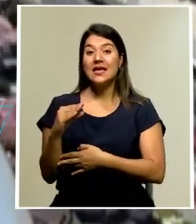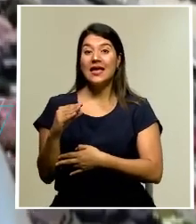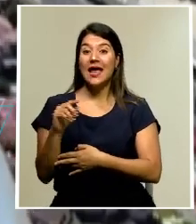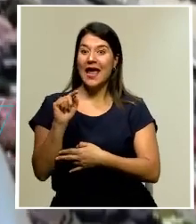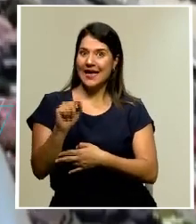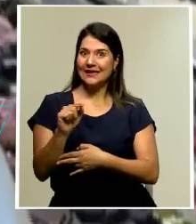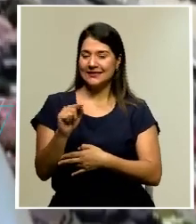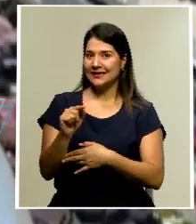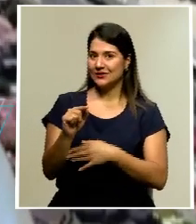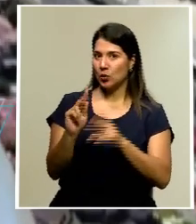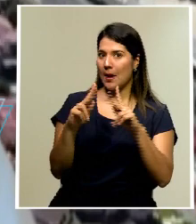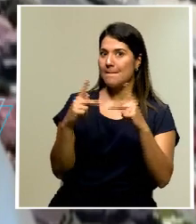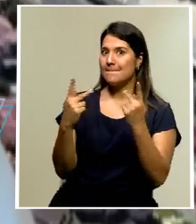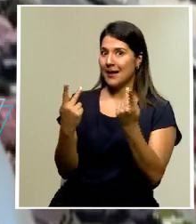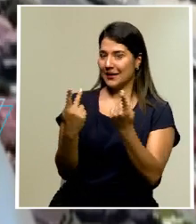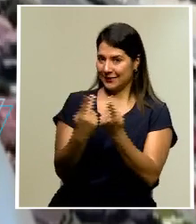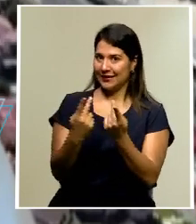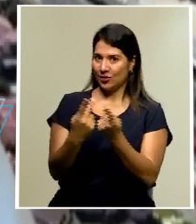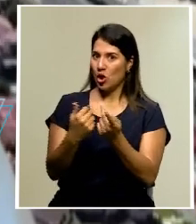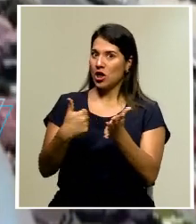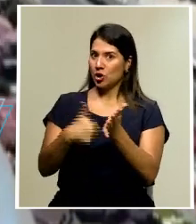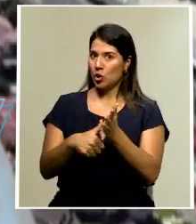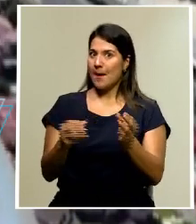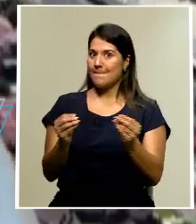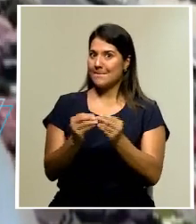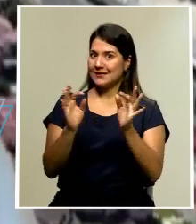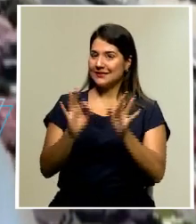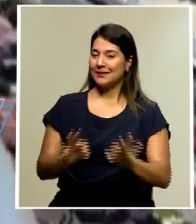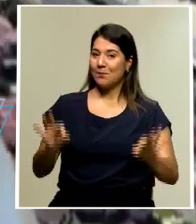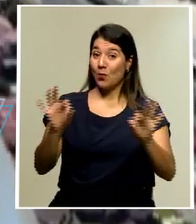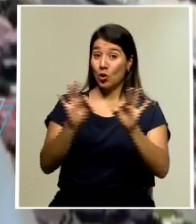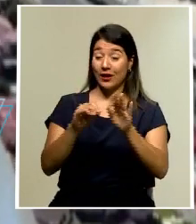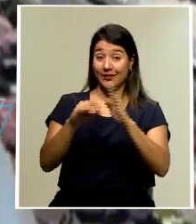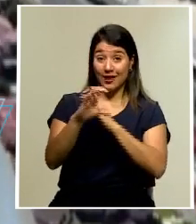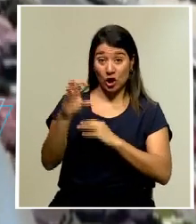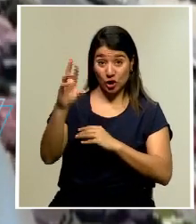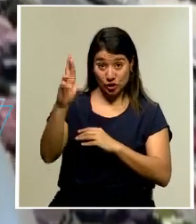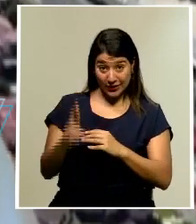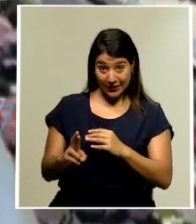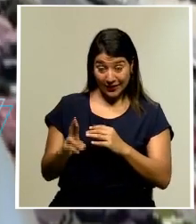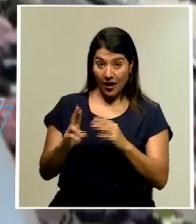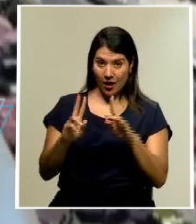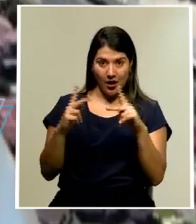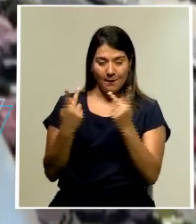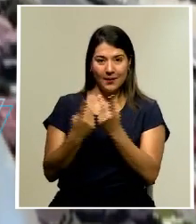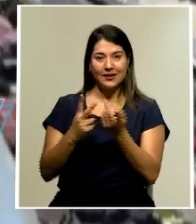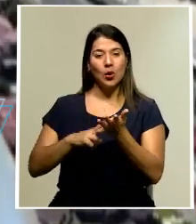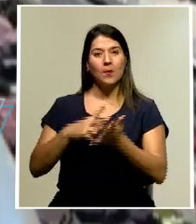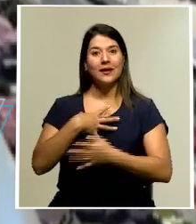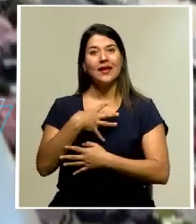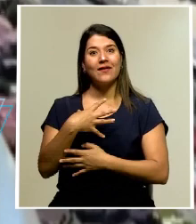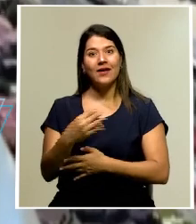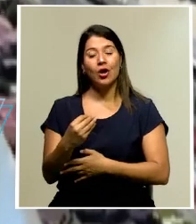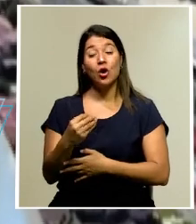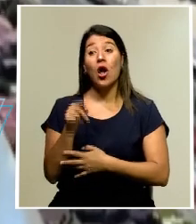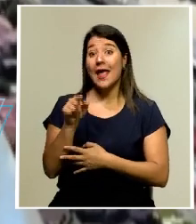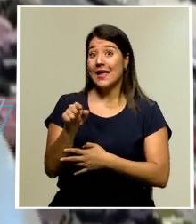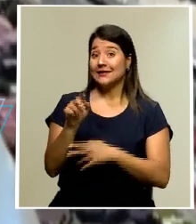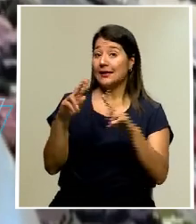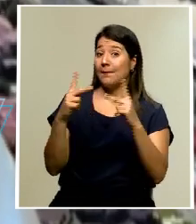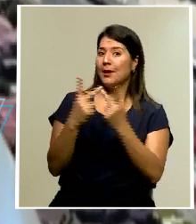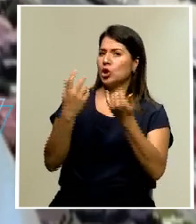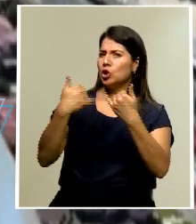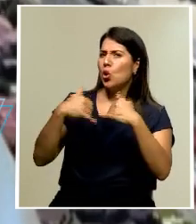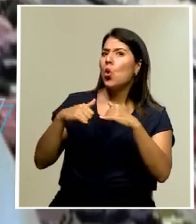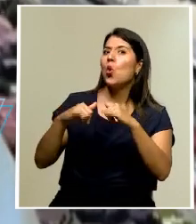electoral más importante del país, el Partido de Liberación Nacional, que de acuerdo con los estudios de opinión serios, sigue amalgamando alrededor